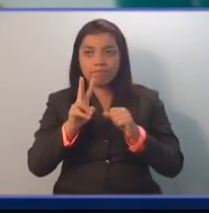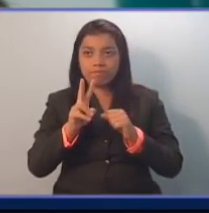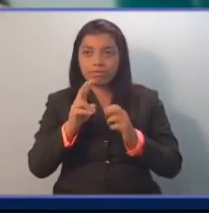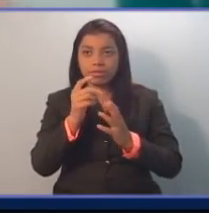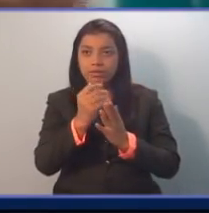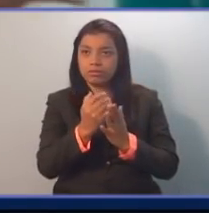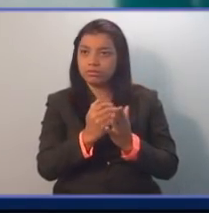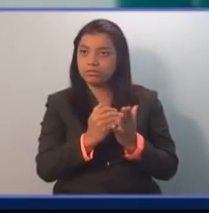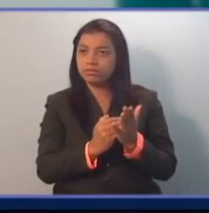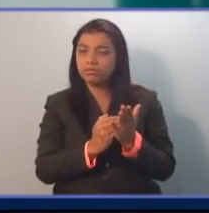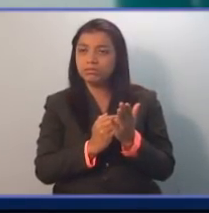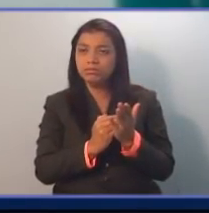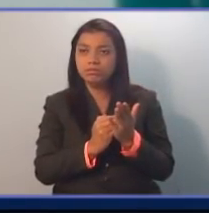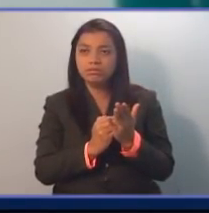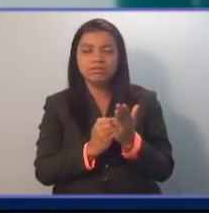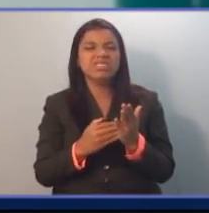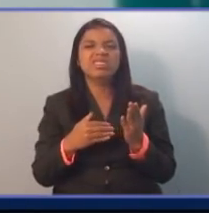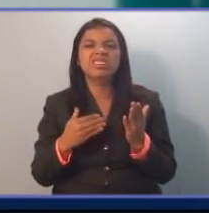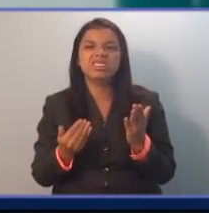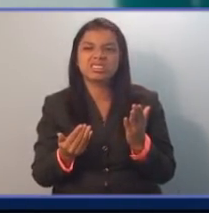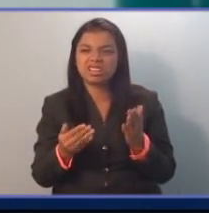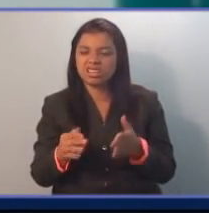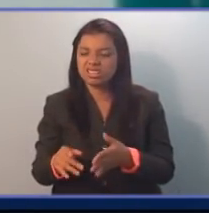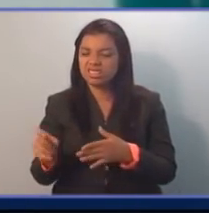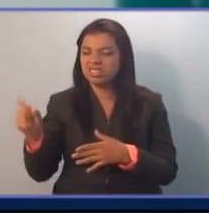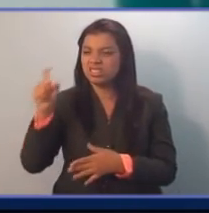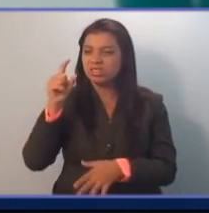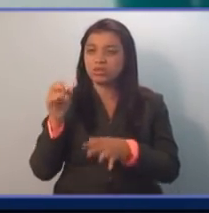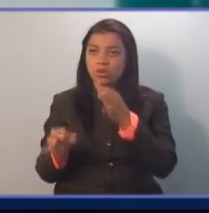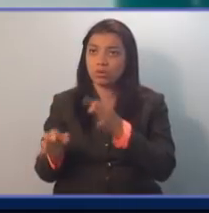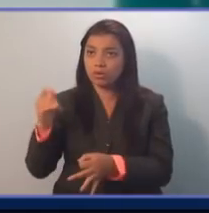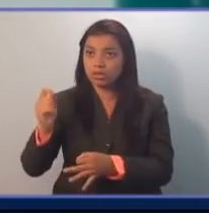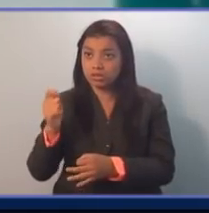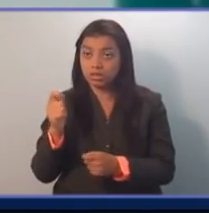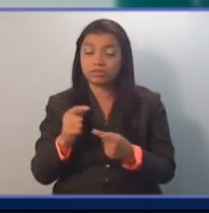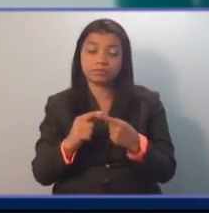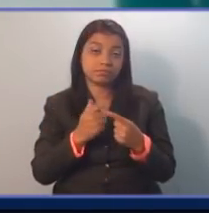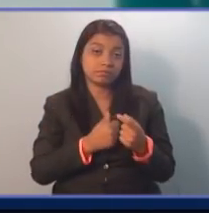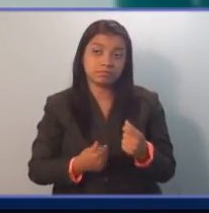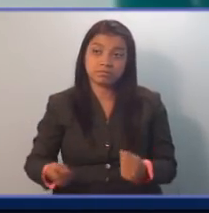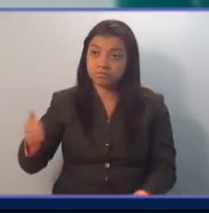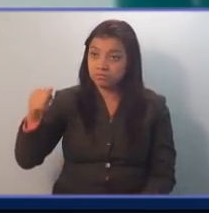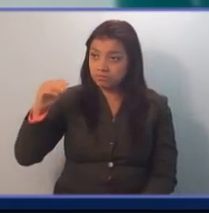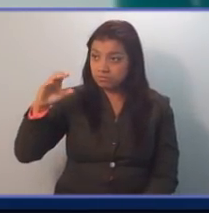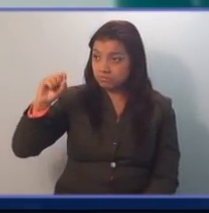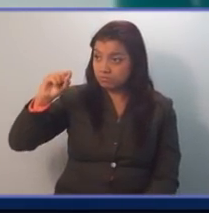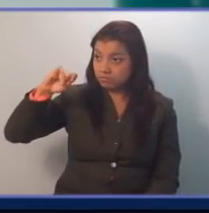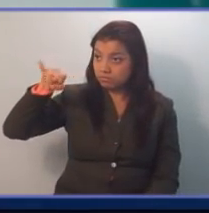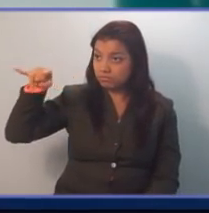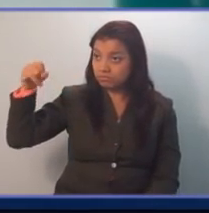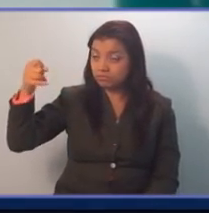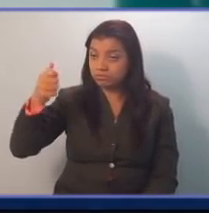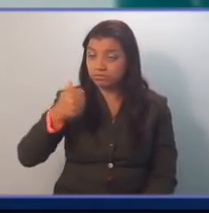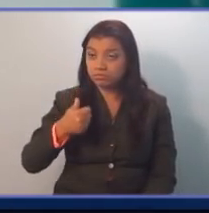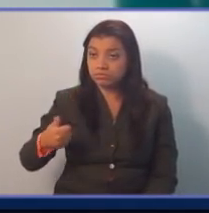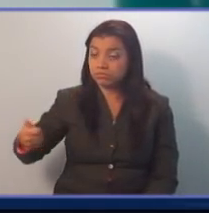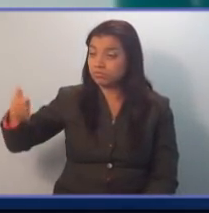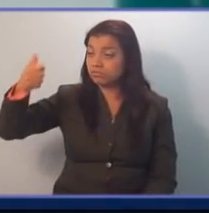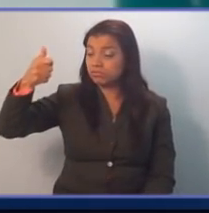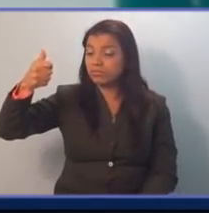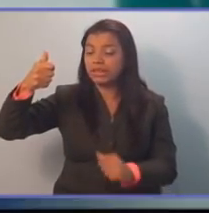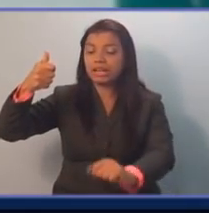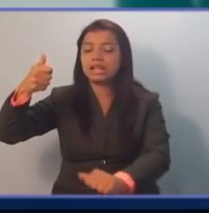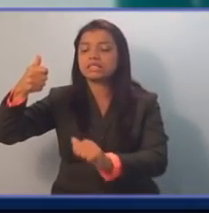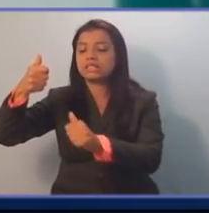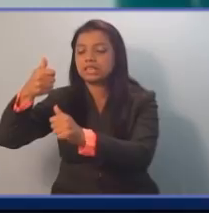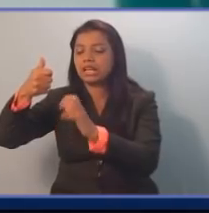es el que define qué es lo que comprende el órgano judicial. La Corte Suprema de Justicia, por supuesto, a la cabeza, y las cámaras de